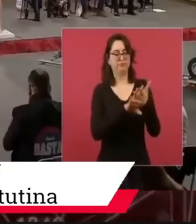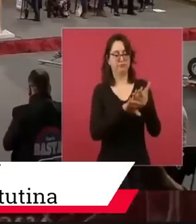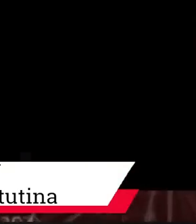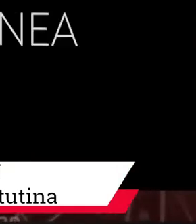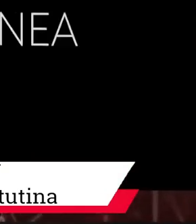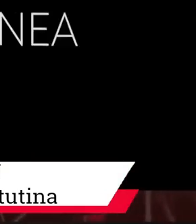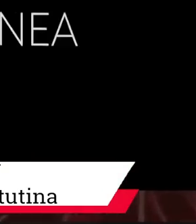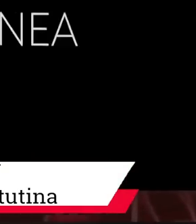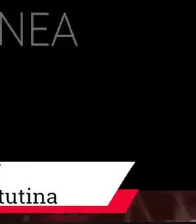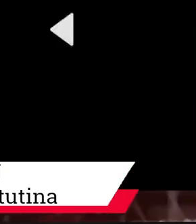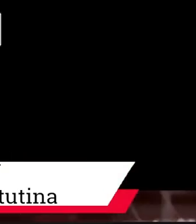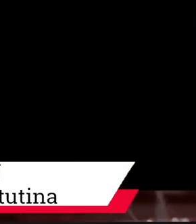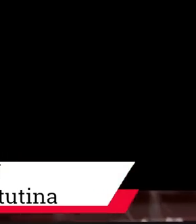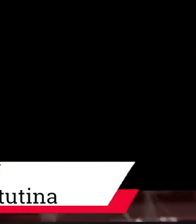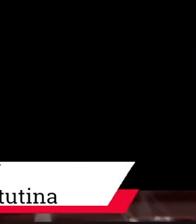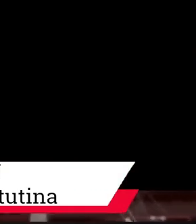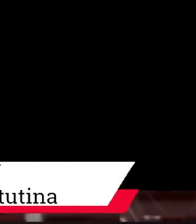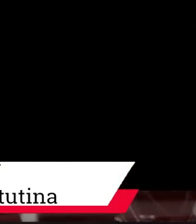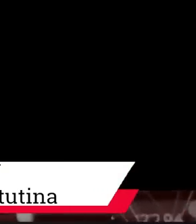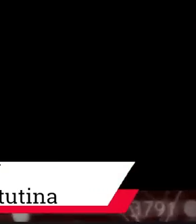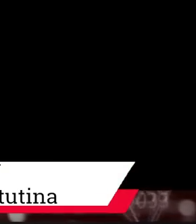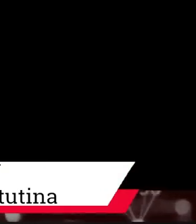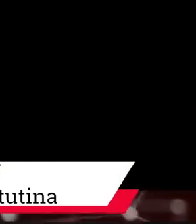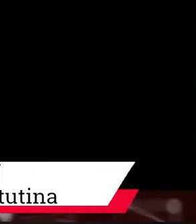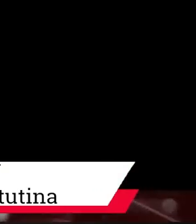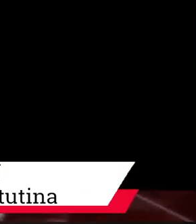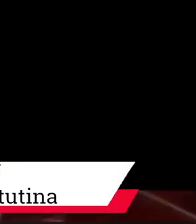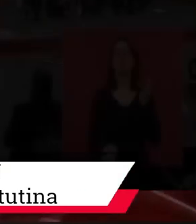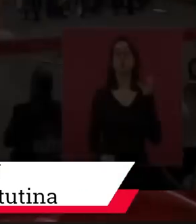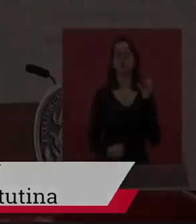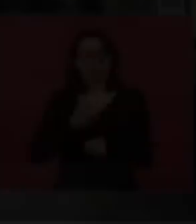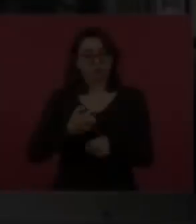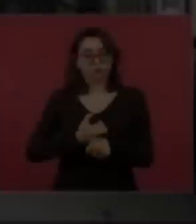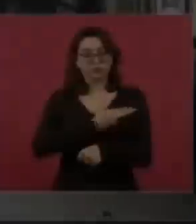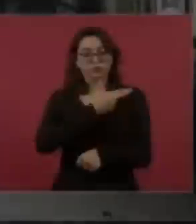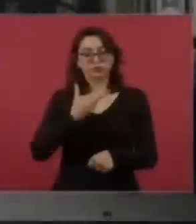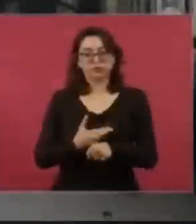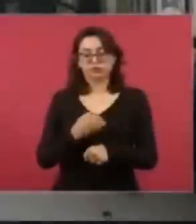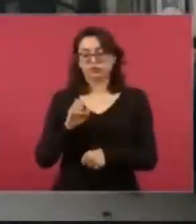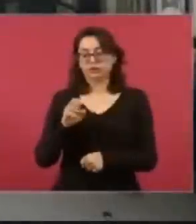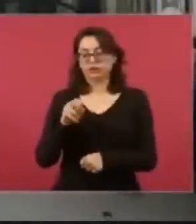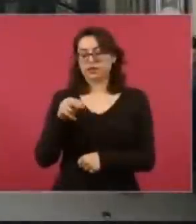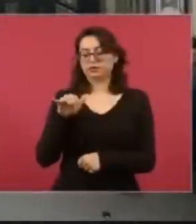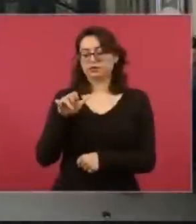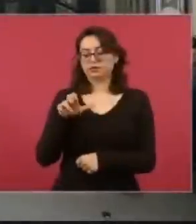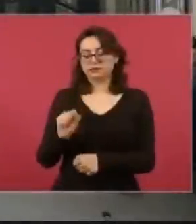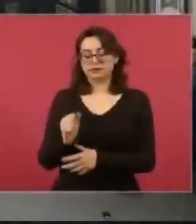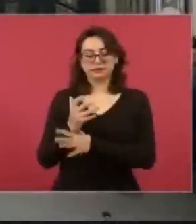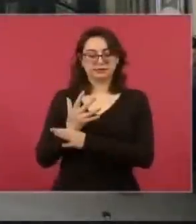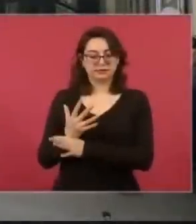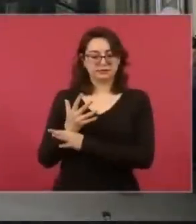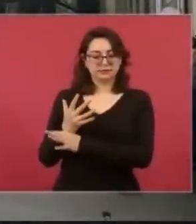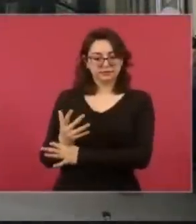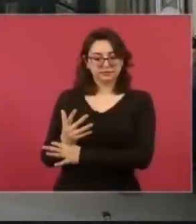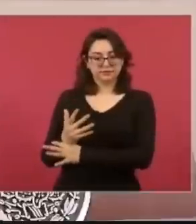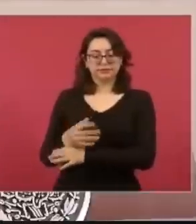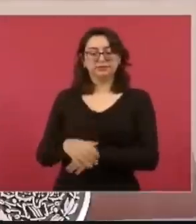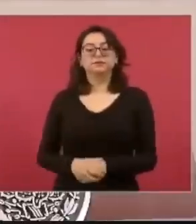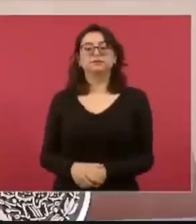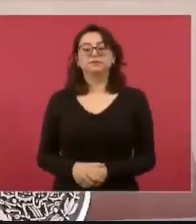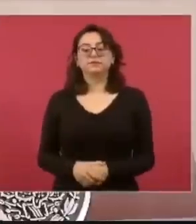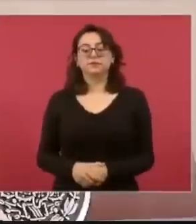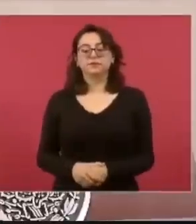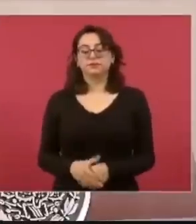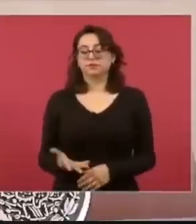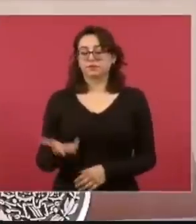este asunto de la atención a las víctimas de la guardería BC a partir de las reuniones que sostuvo el presidente Andrés Manuel